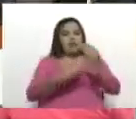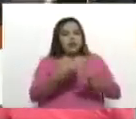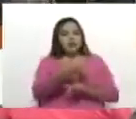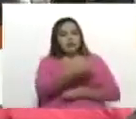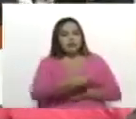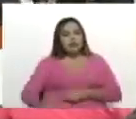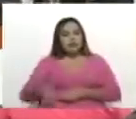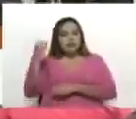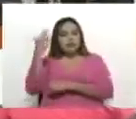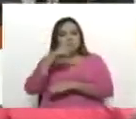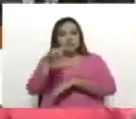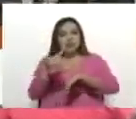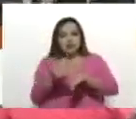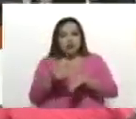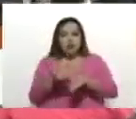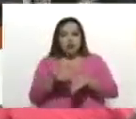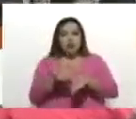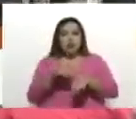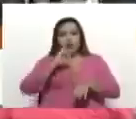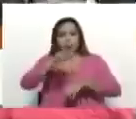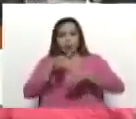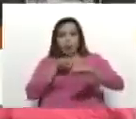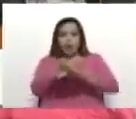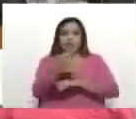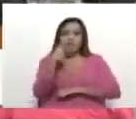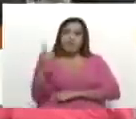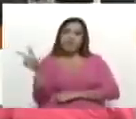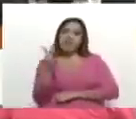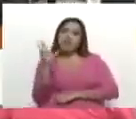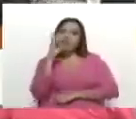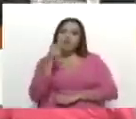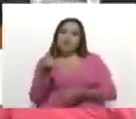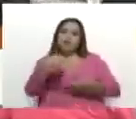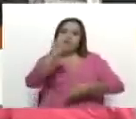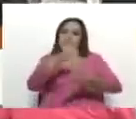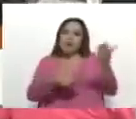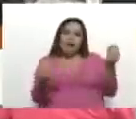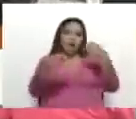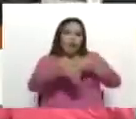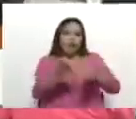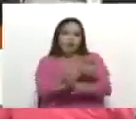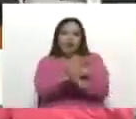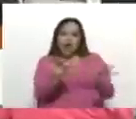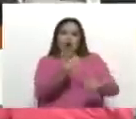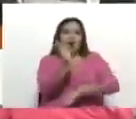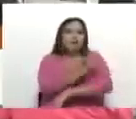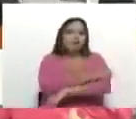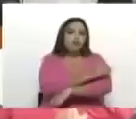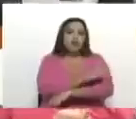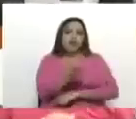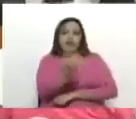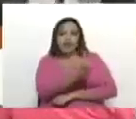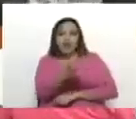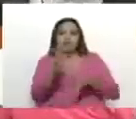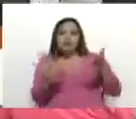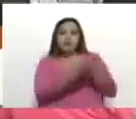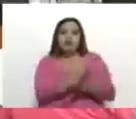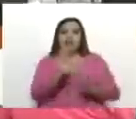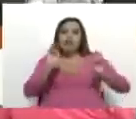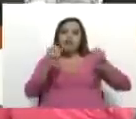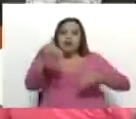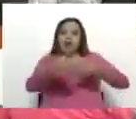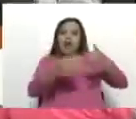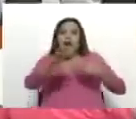Jorge Rodríguez respecto a que Venezuela no firmará ningún acuerdo con oposición Venezolana en cuanto al tema electoral